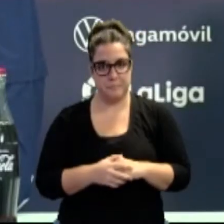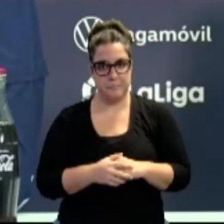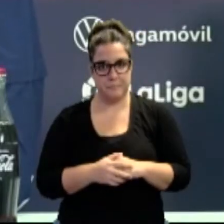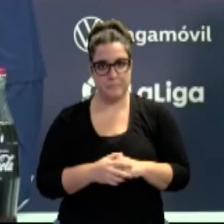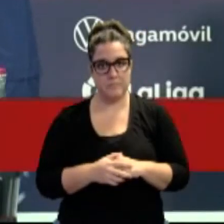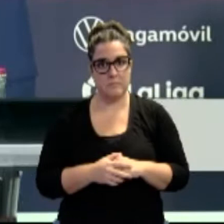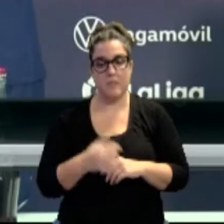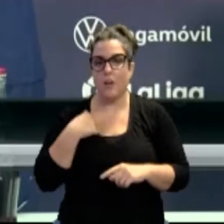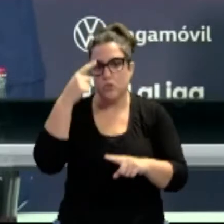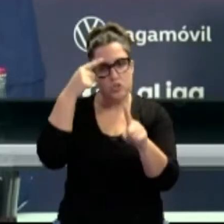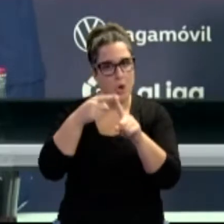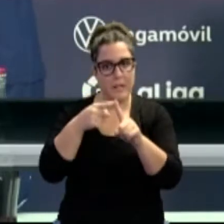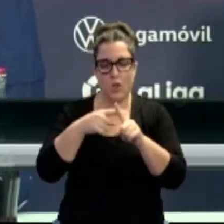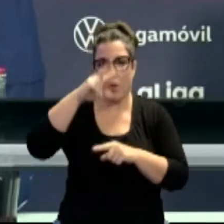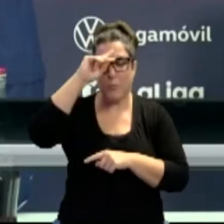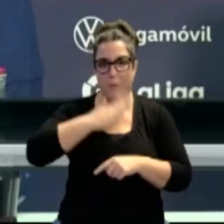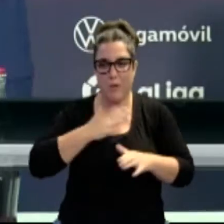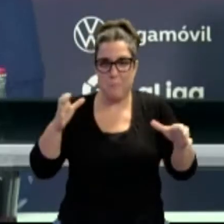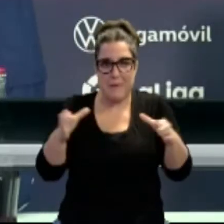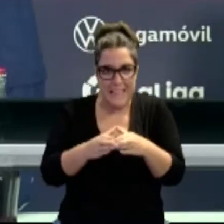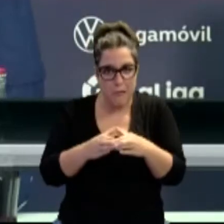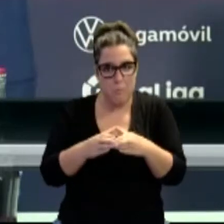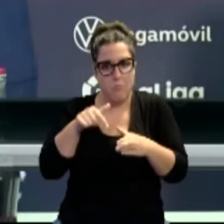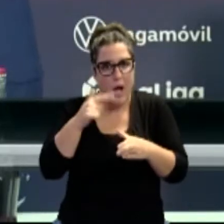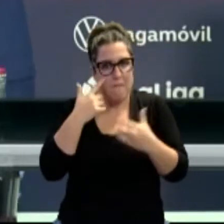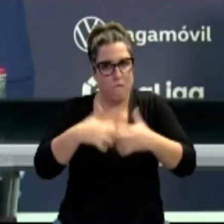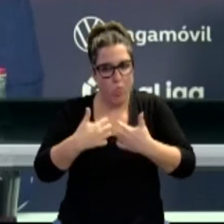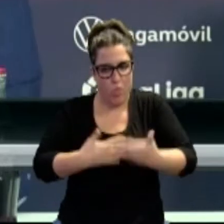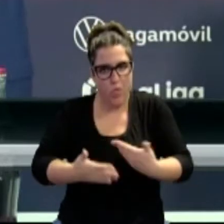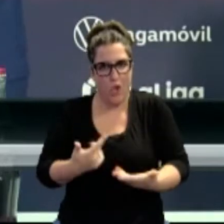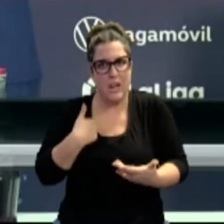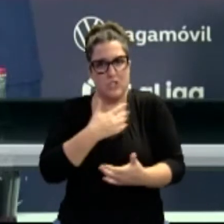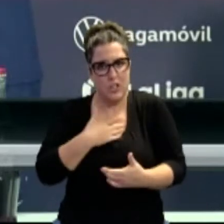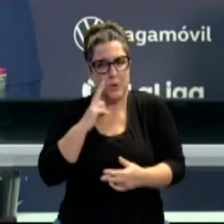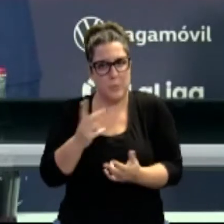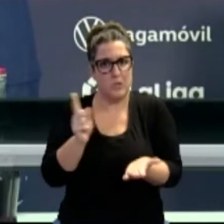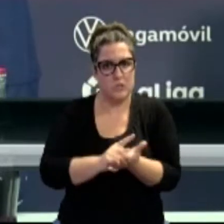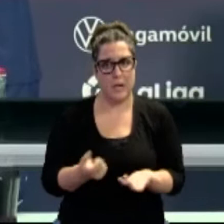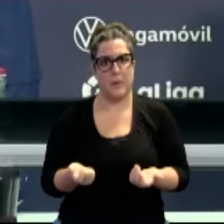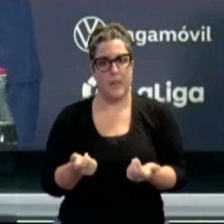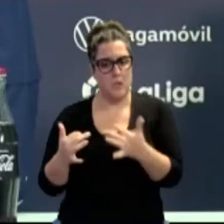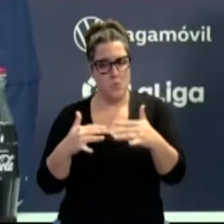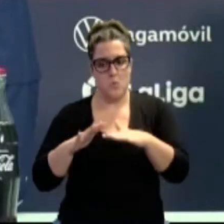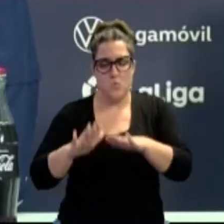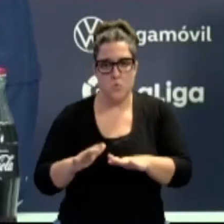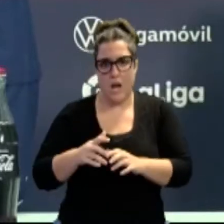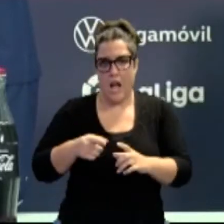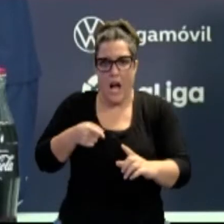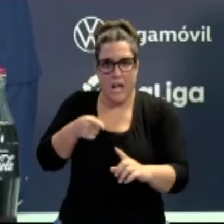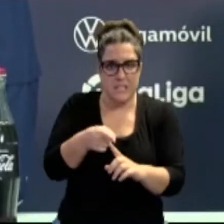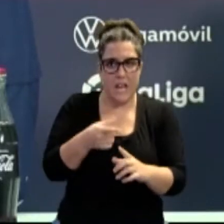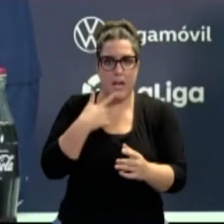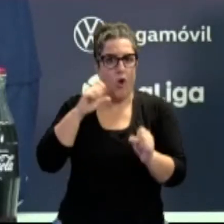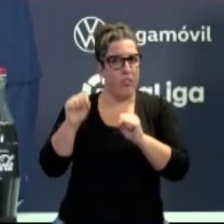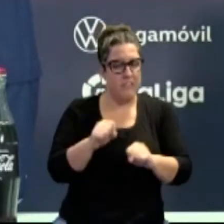Sobre todo me preocupa mi equipo, de volver a ver un equipo que funciona, ¿no? Que es fiable en ataque, que es fiable en defensa, que seamos un